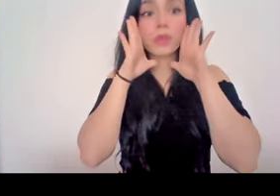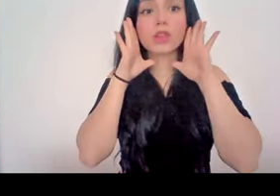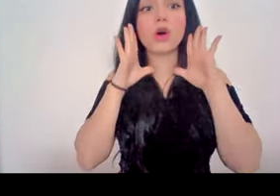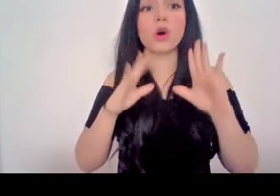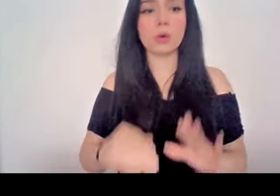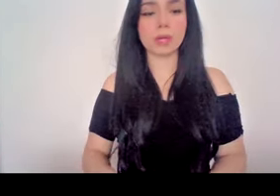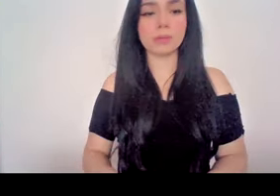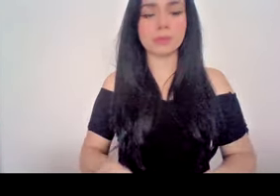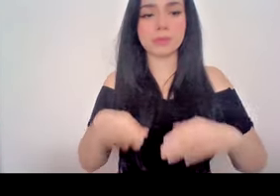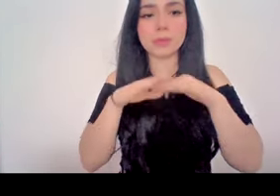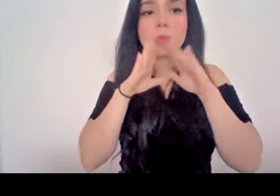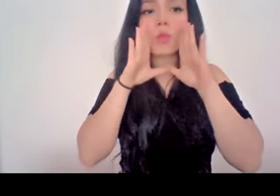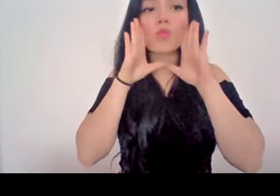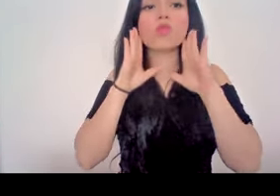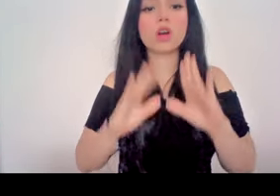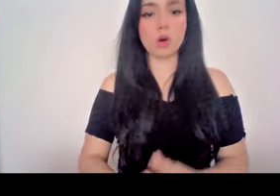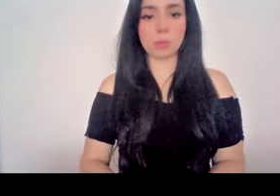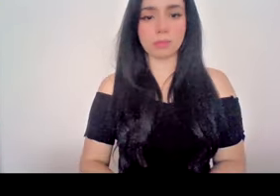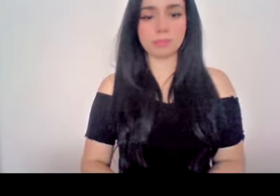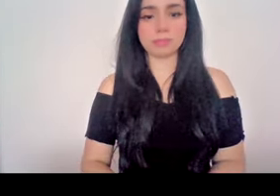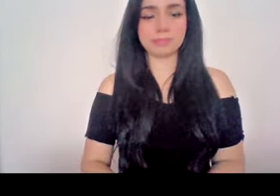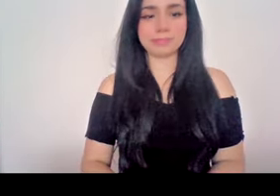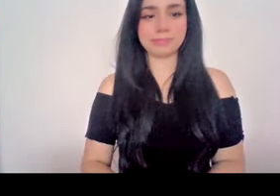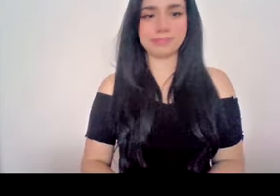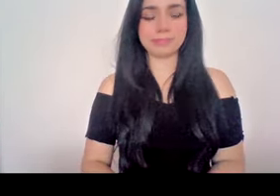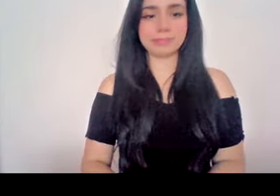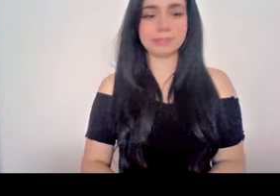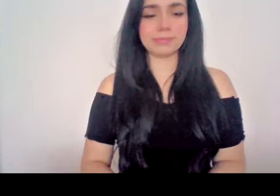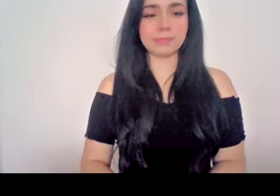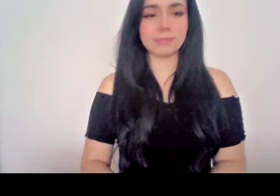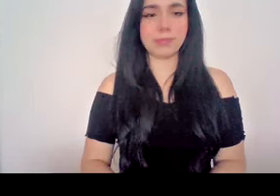Soy joven. Joven.